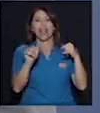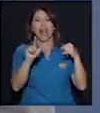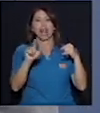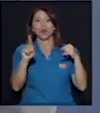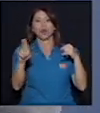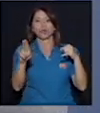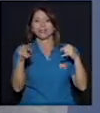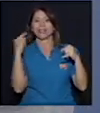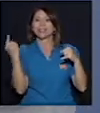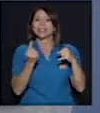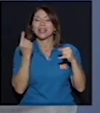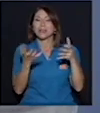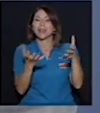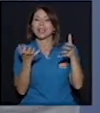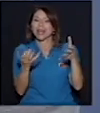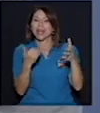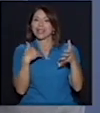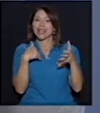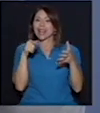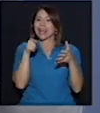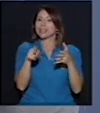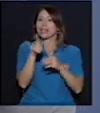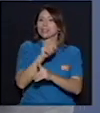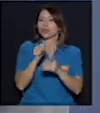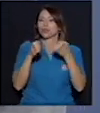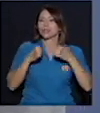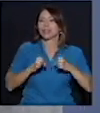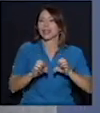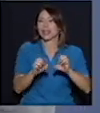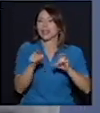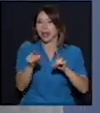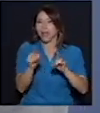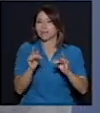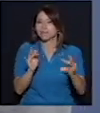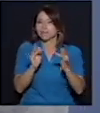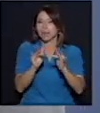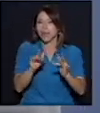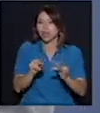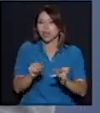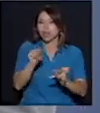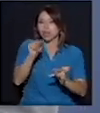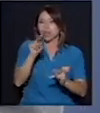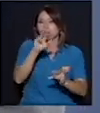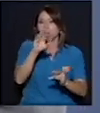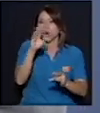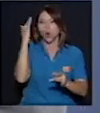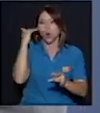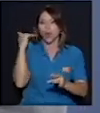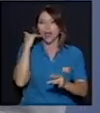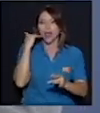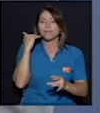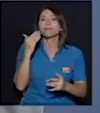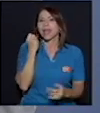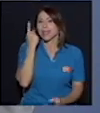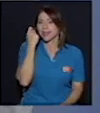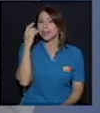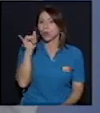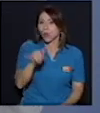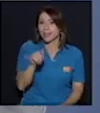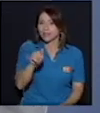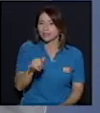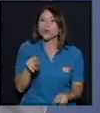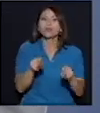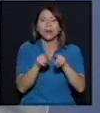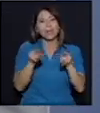de resorte estratégico que significa Norcorea. Entendido esto, si usted observa, hay otros actores